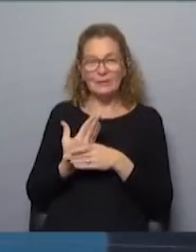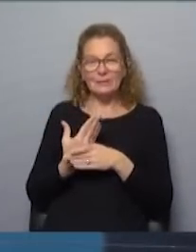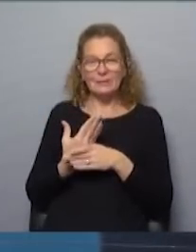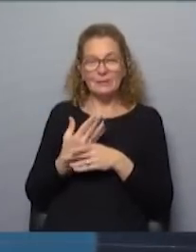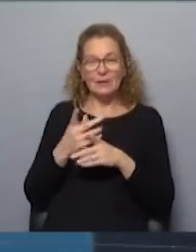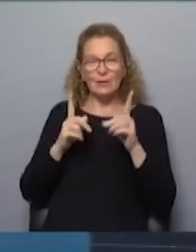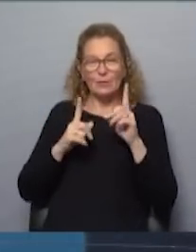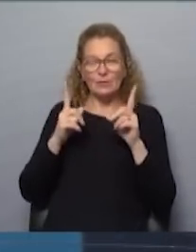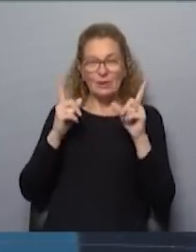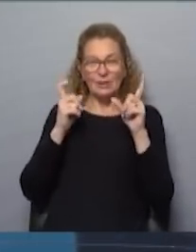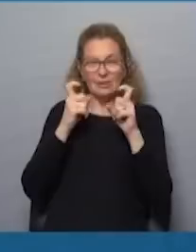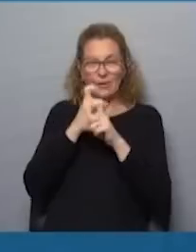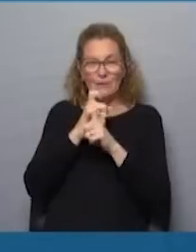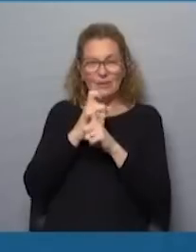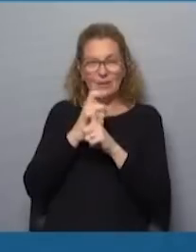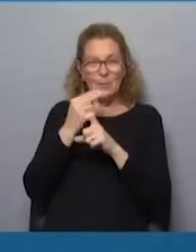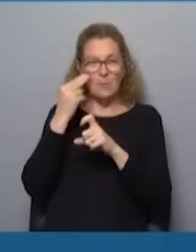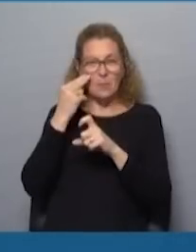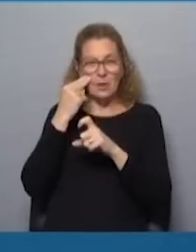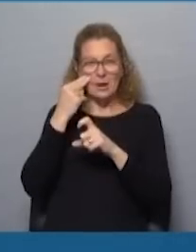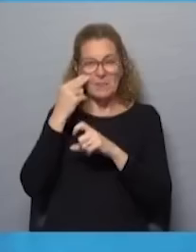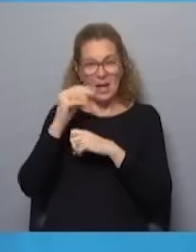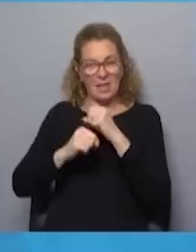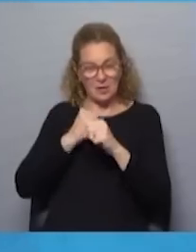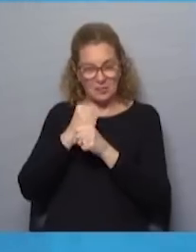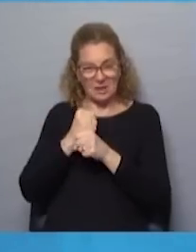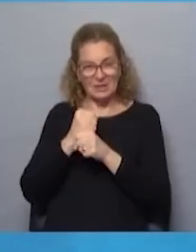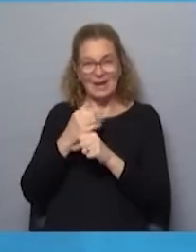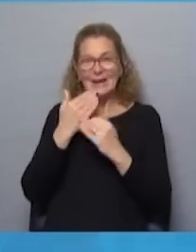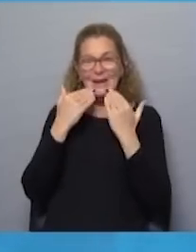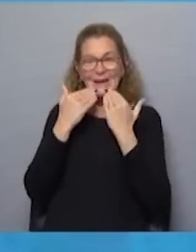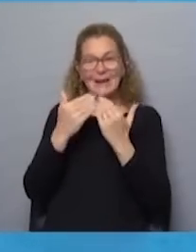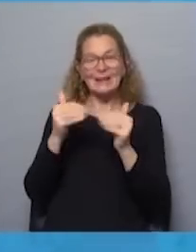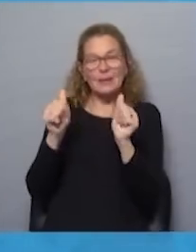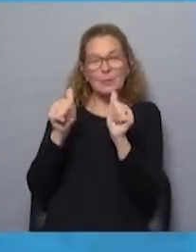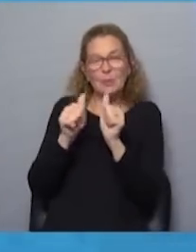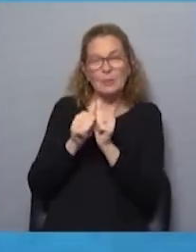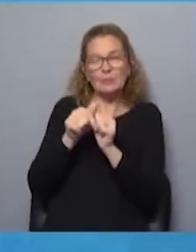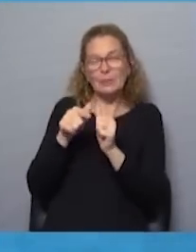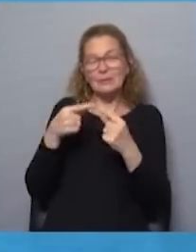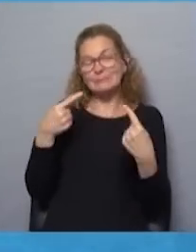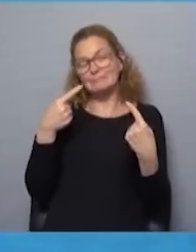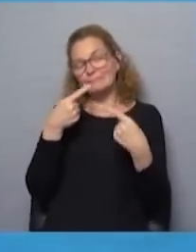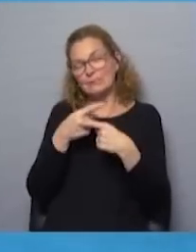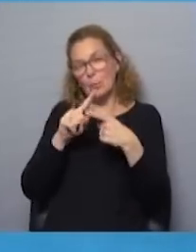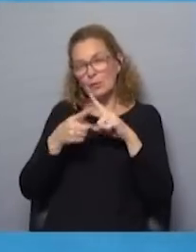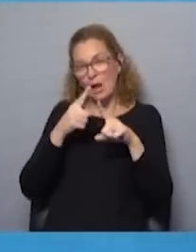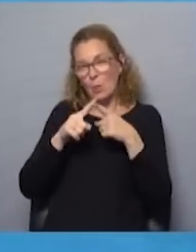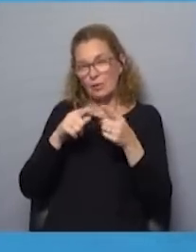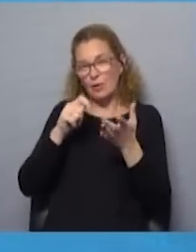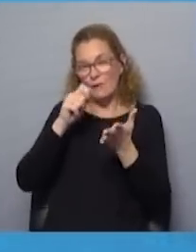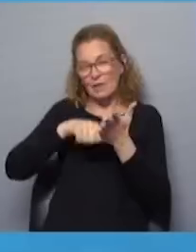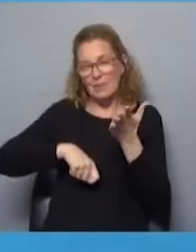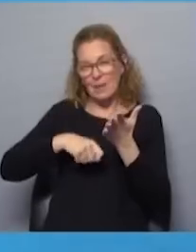algunas dificultades propias de la edad pero bastante bien bueno gracias por acompañarnos el rey ha sido muy crítico con este acuerdo que ha firmado el gobierno